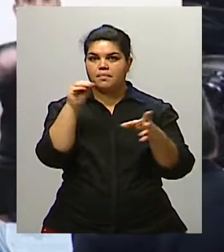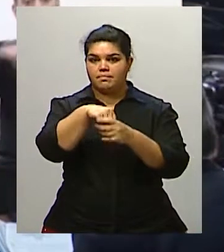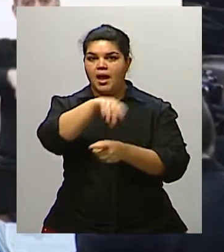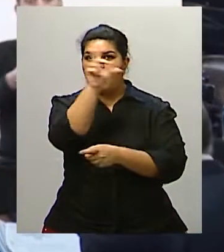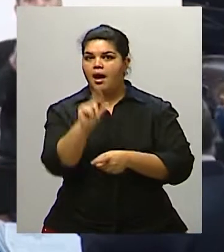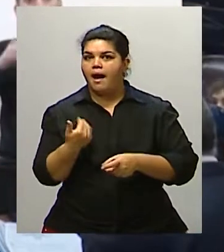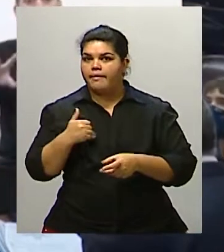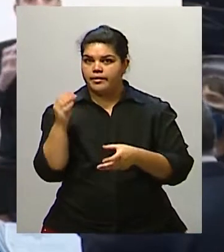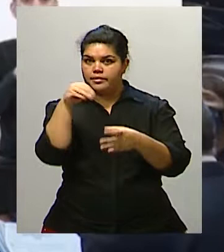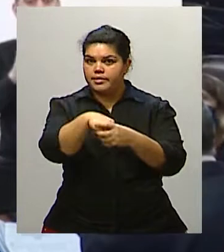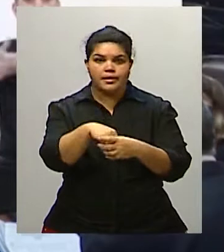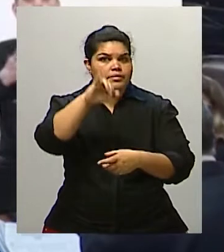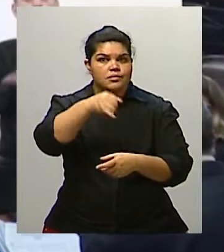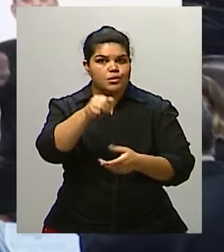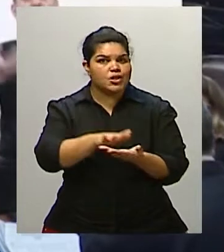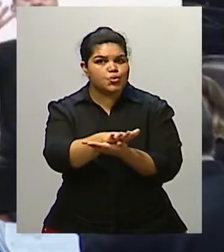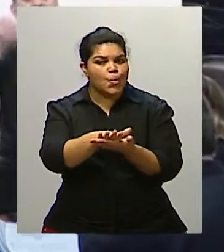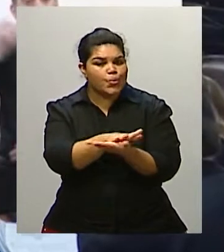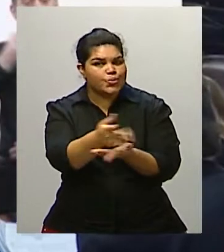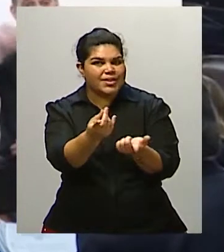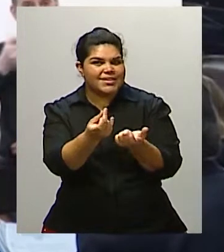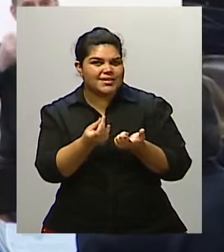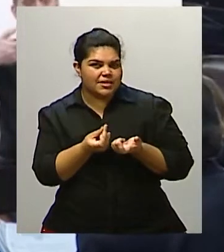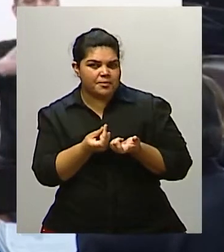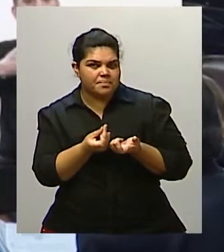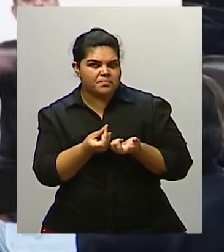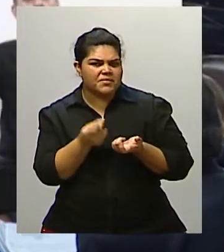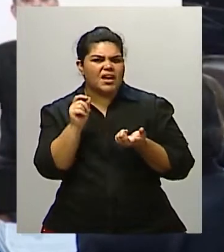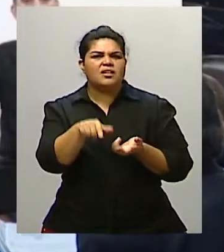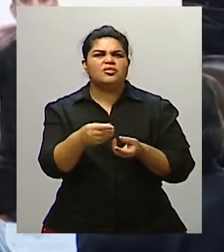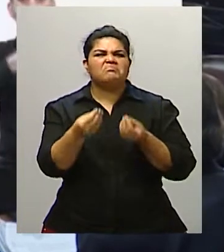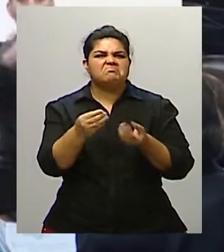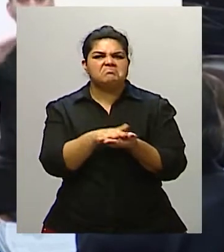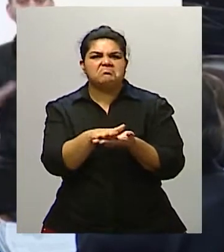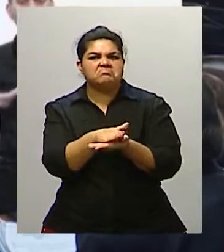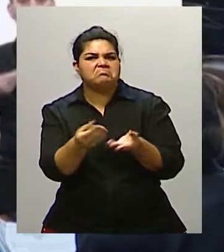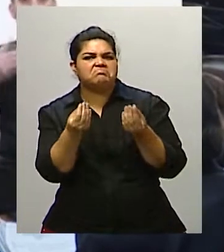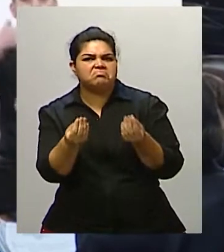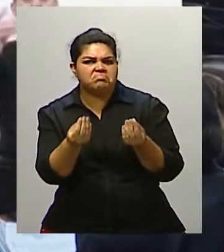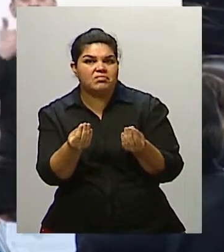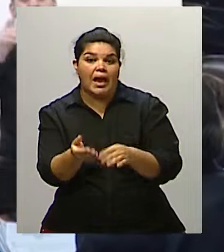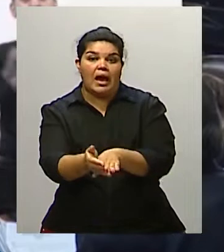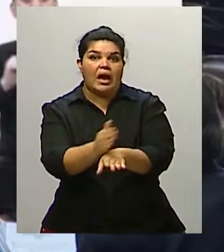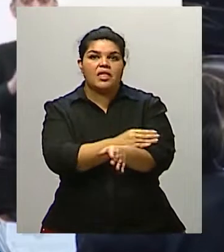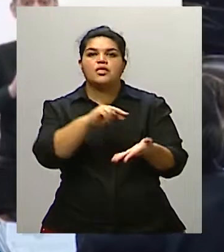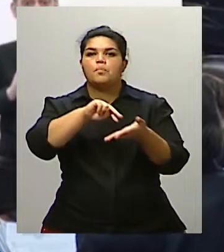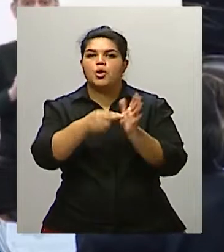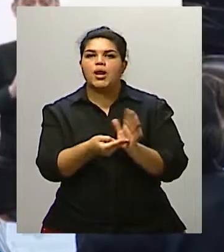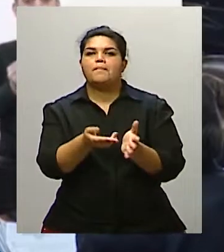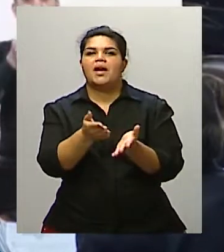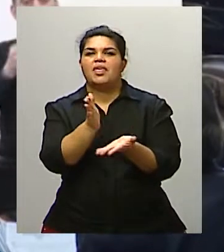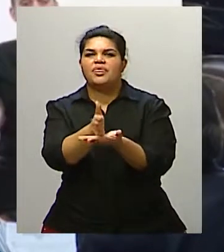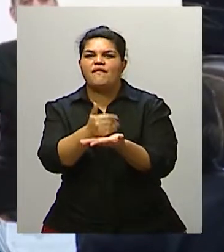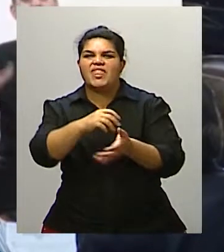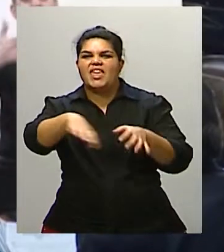a saldar las diferencias. Las diferencias fueron dadas por... son variaciones